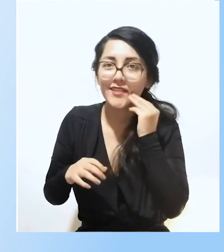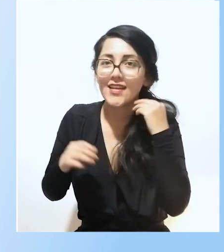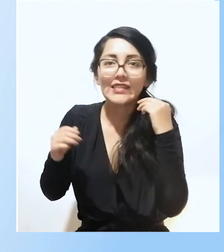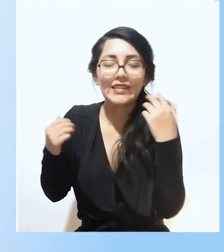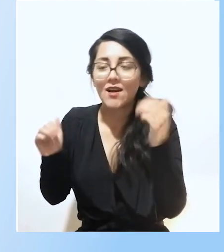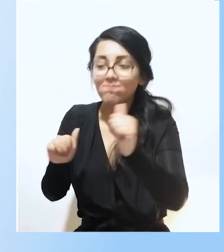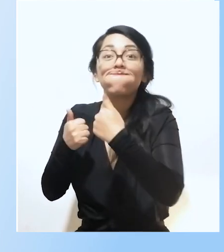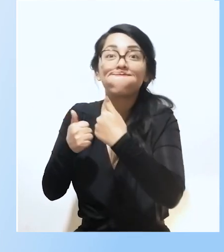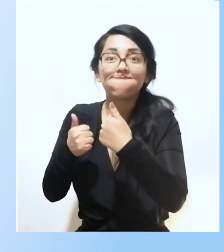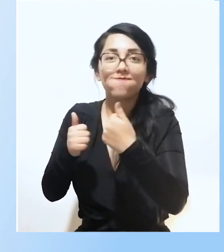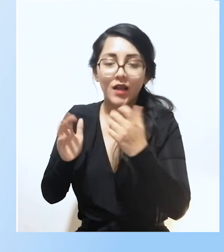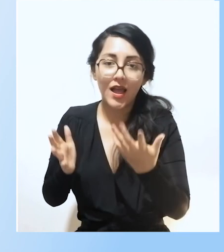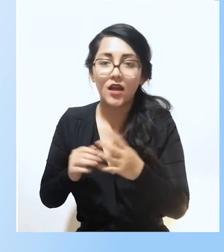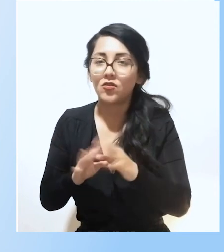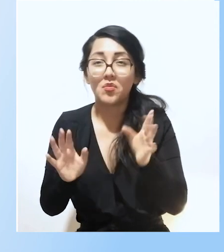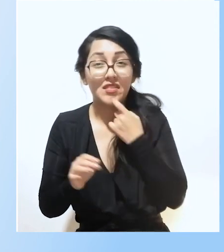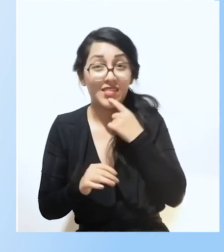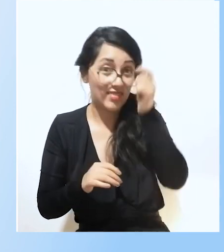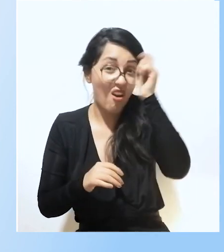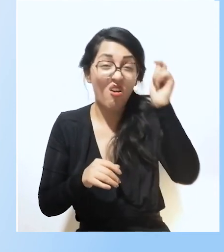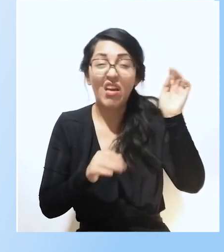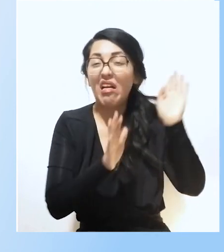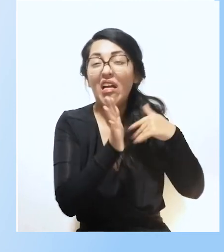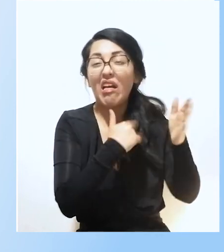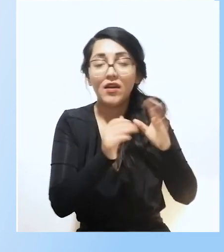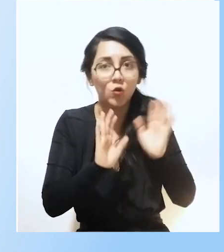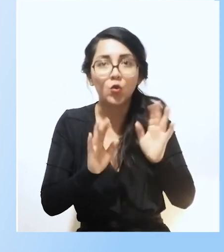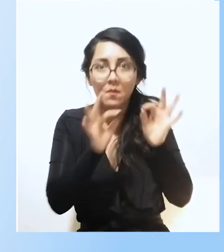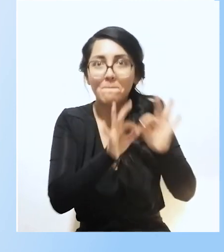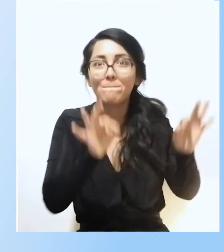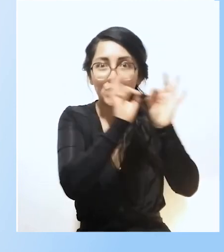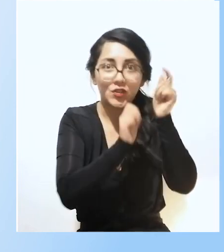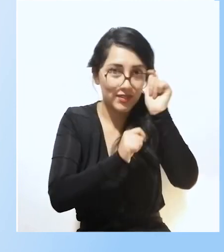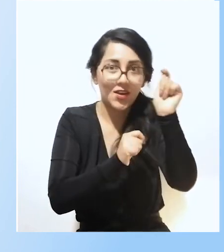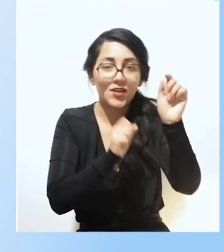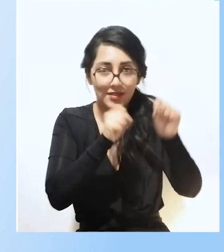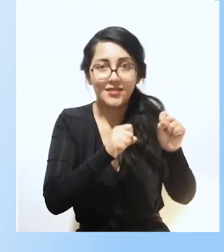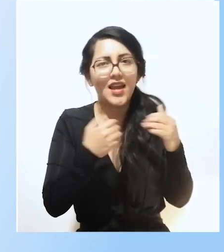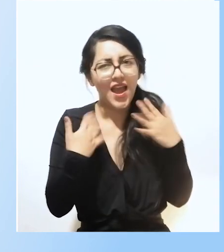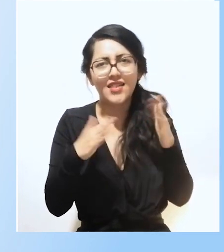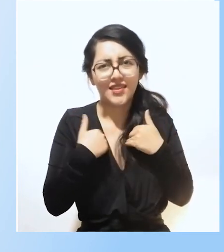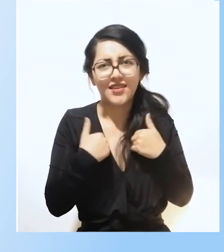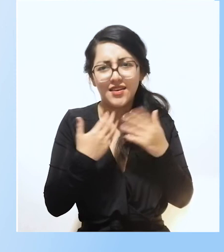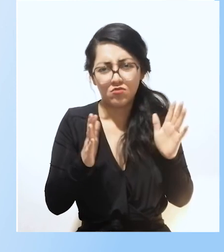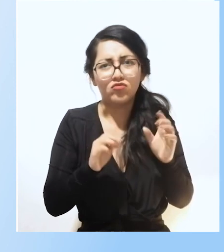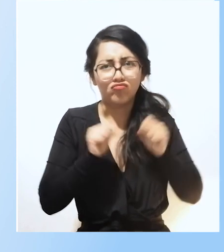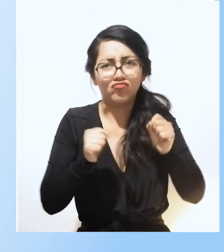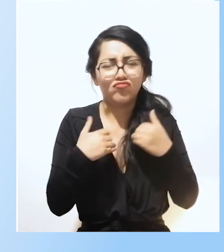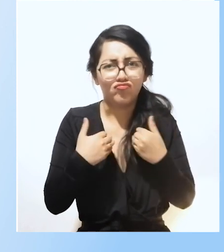Con esto no quiero desmerecer la teoría. Entonces, para la teoría, afortunadamente a día de hoy contamos con más formación que